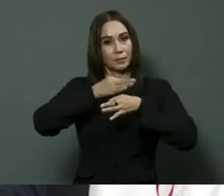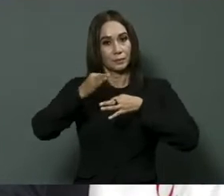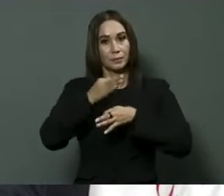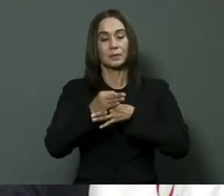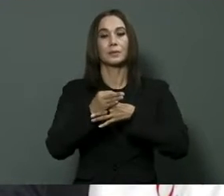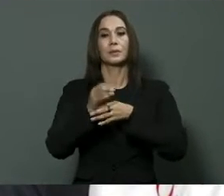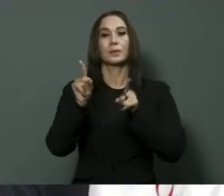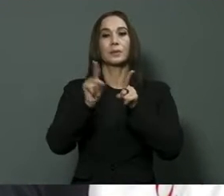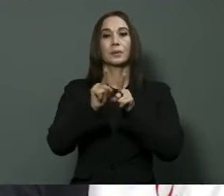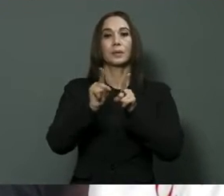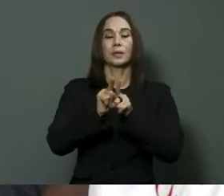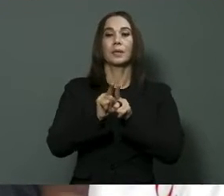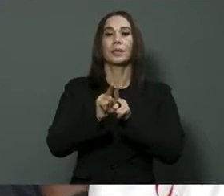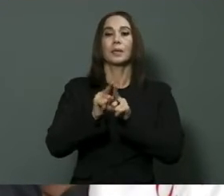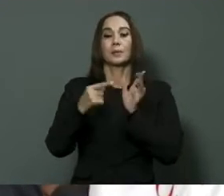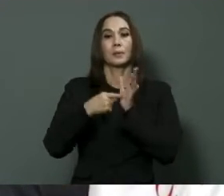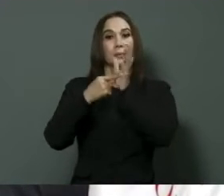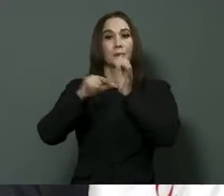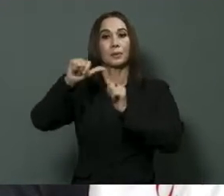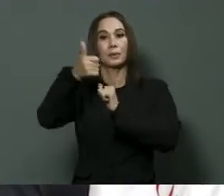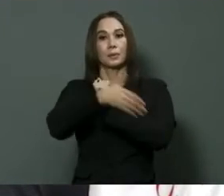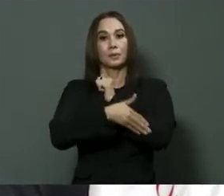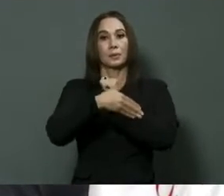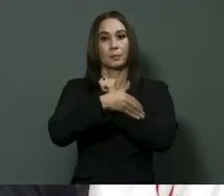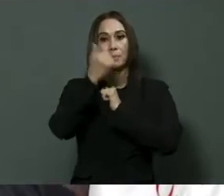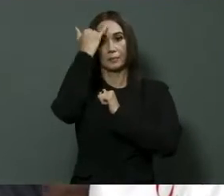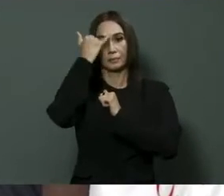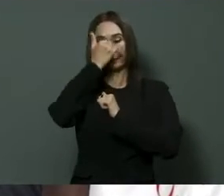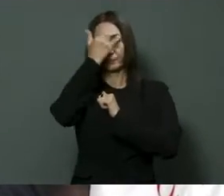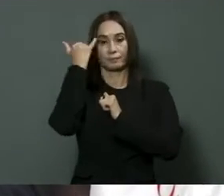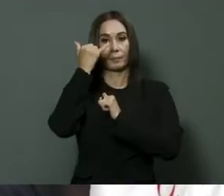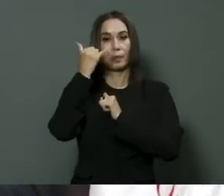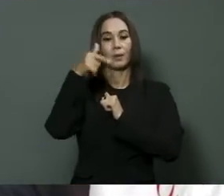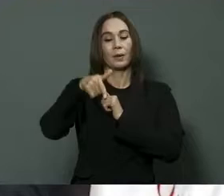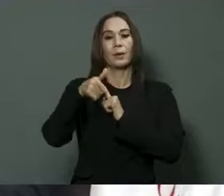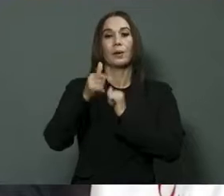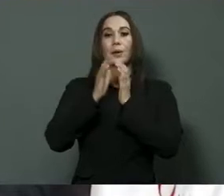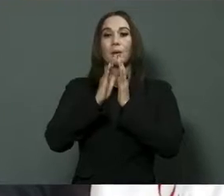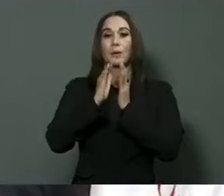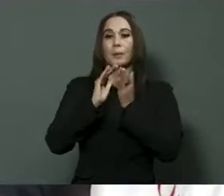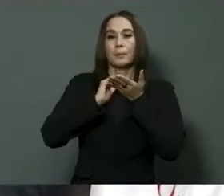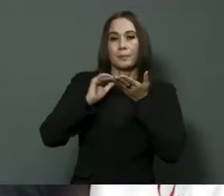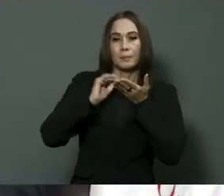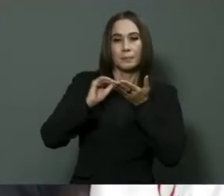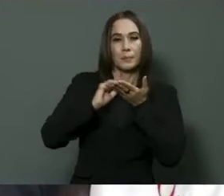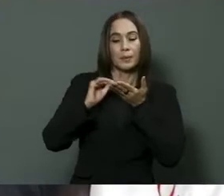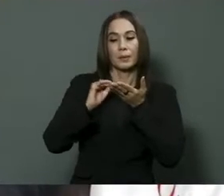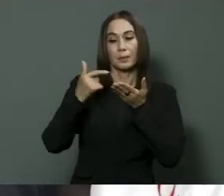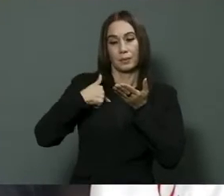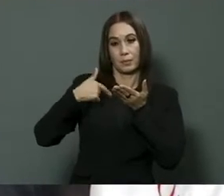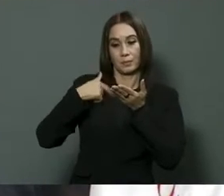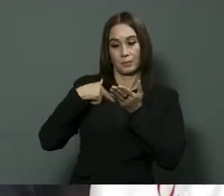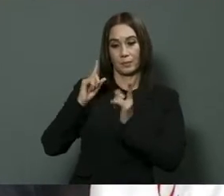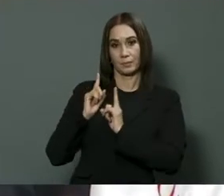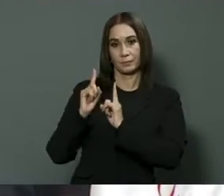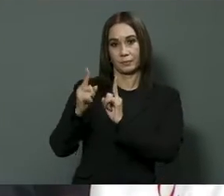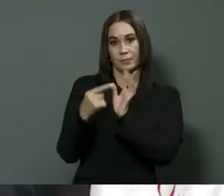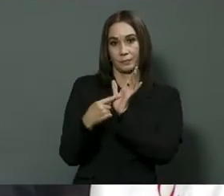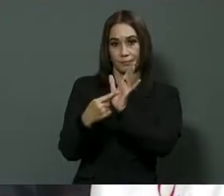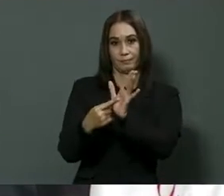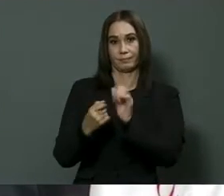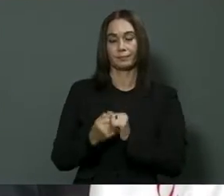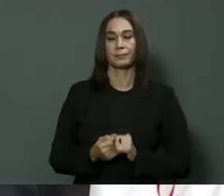gran canciller de la Universidad Católica Nordestana, quien nos ha pedido que le representemos en este